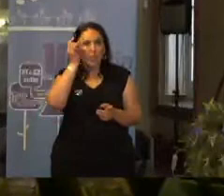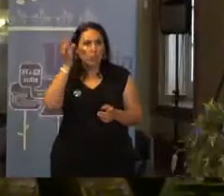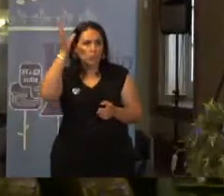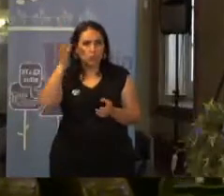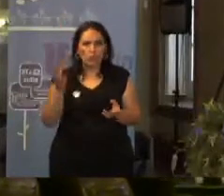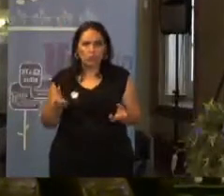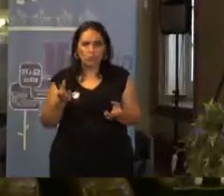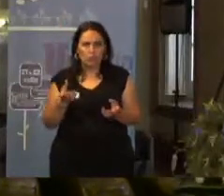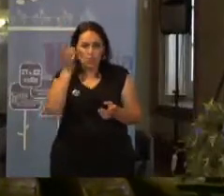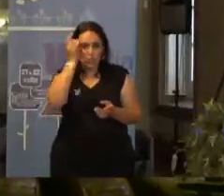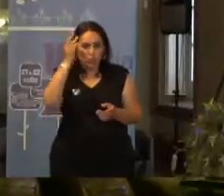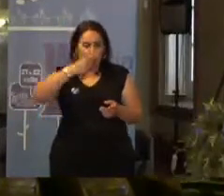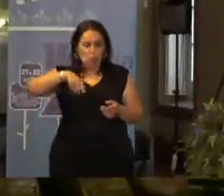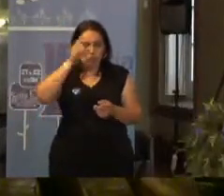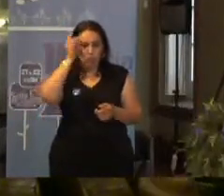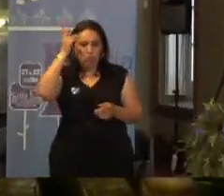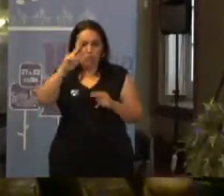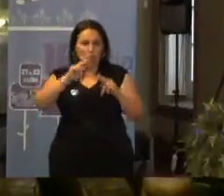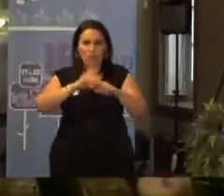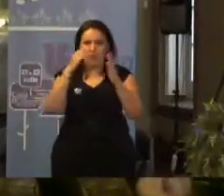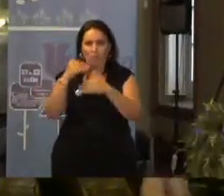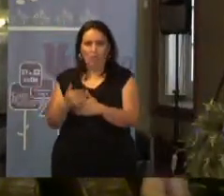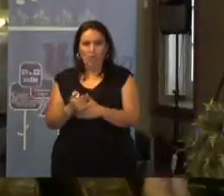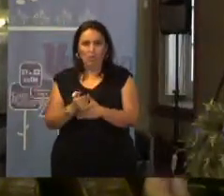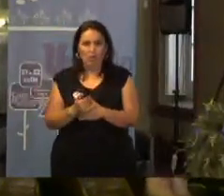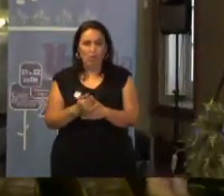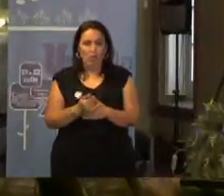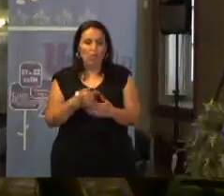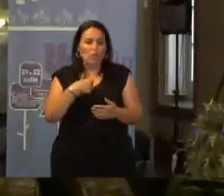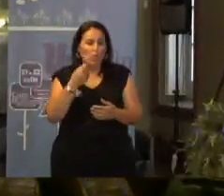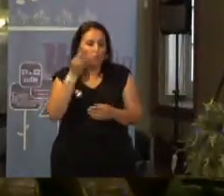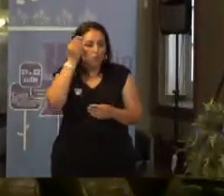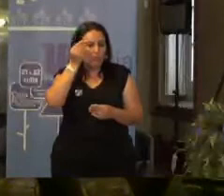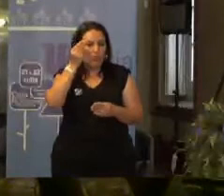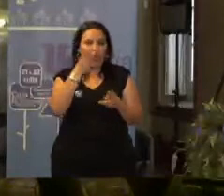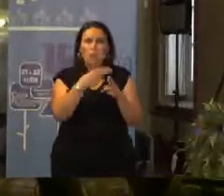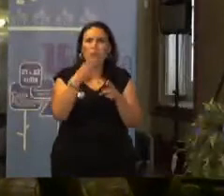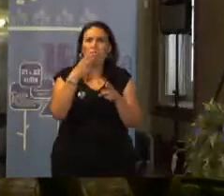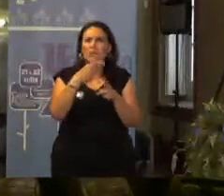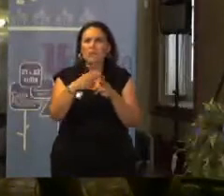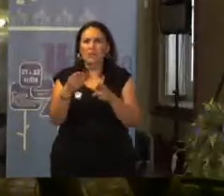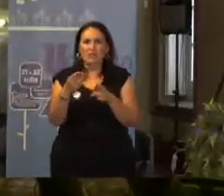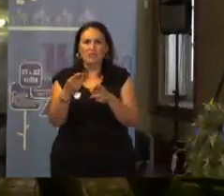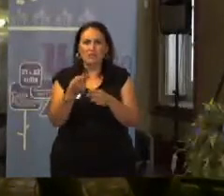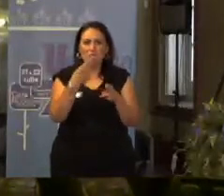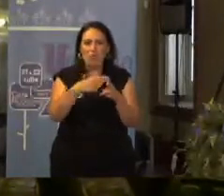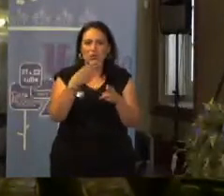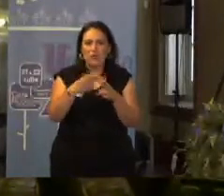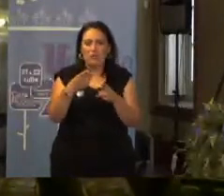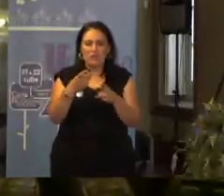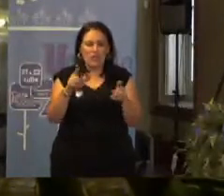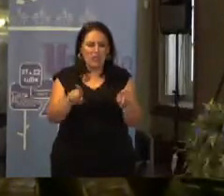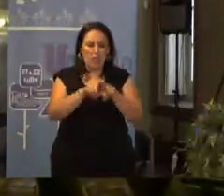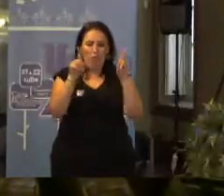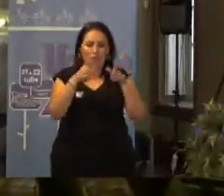voume referir só a unha cousa que eu creo que é terrible, que son as políticas clientelares a pequena ou gran escala.